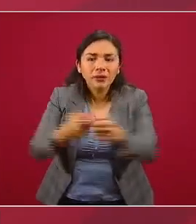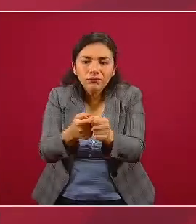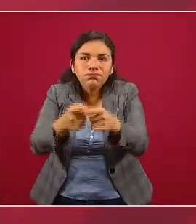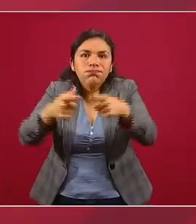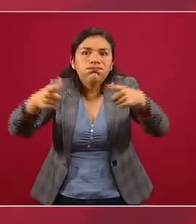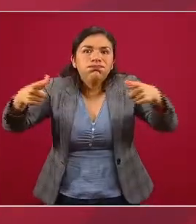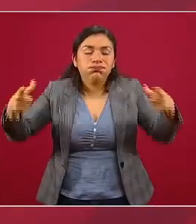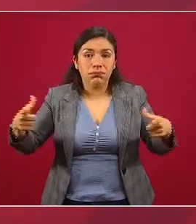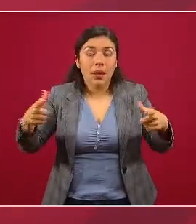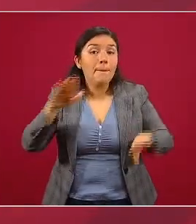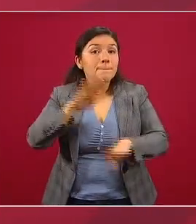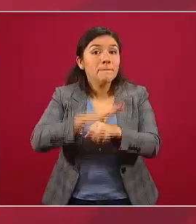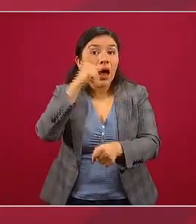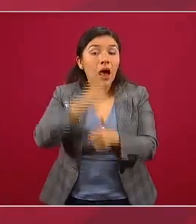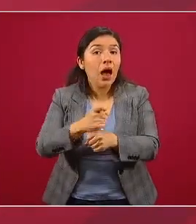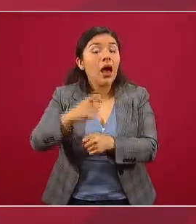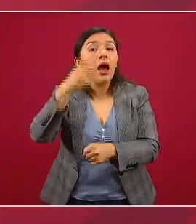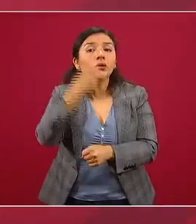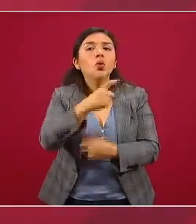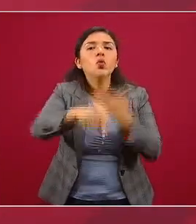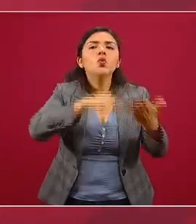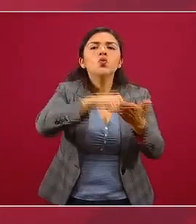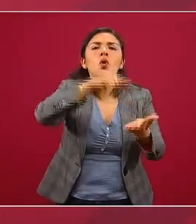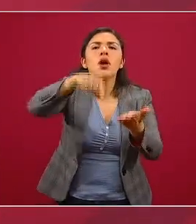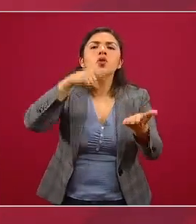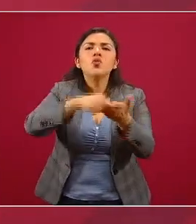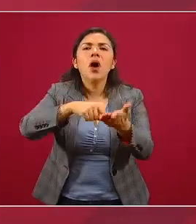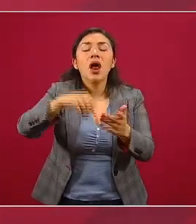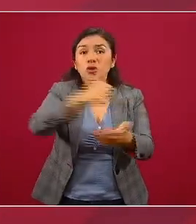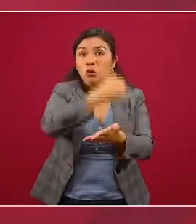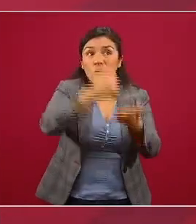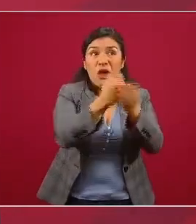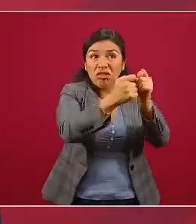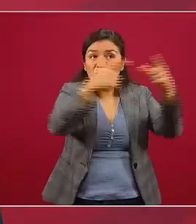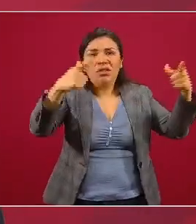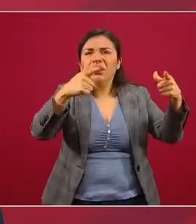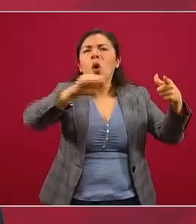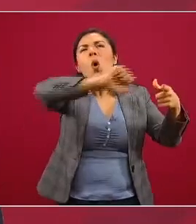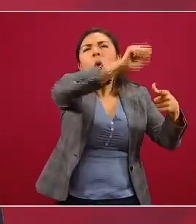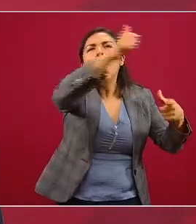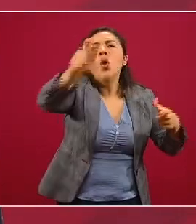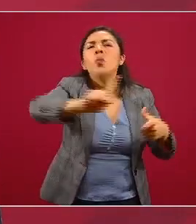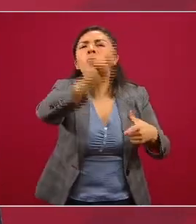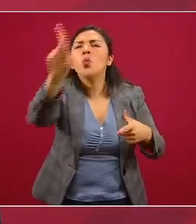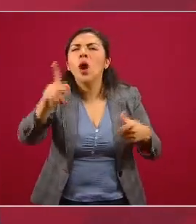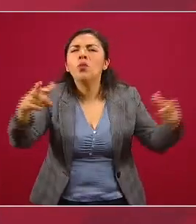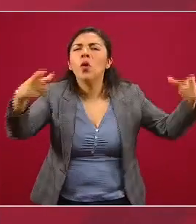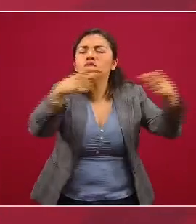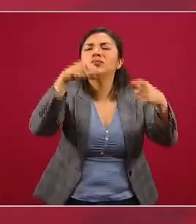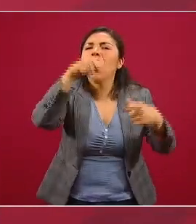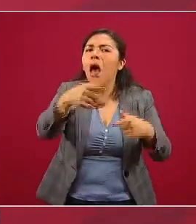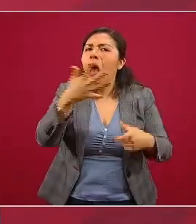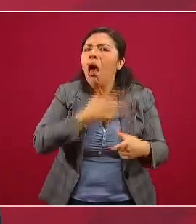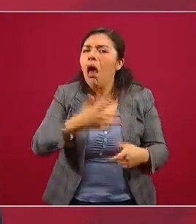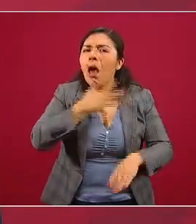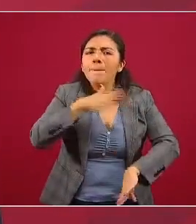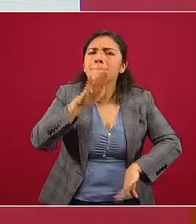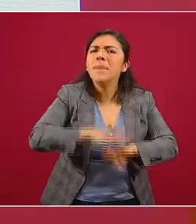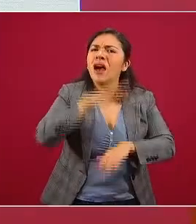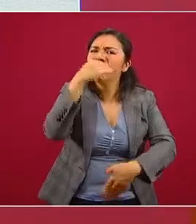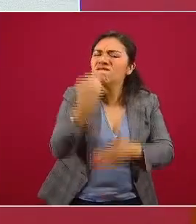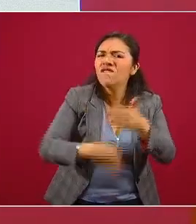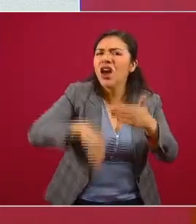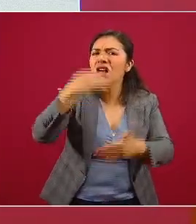en tamaño, particularmente en las zonas fuera de las grandes ciudades, es donde existe y ha existido la mayor